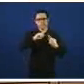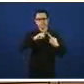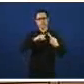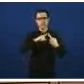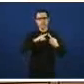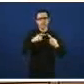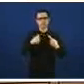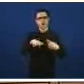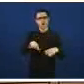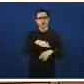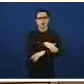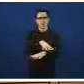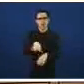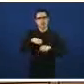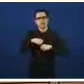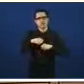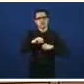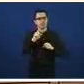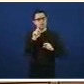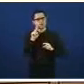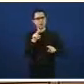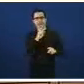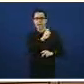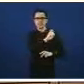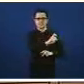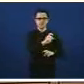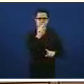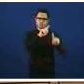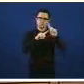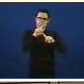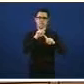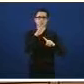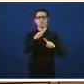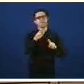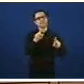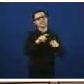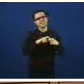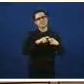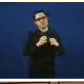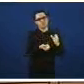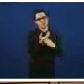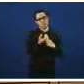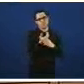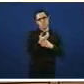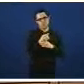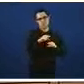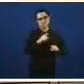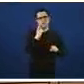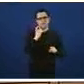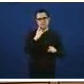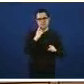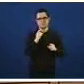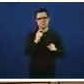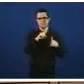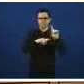chegamos ao goberno Advertir a preocupación por este tipo de productos financeiros E, en segundo lugar Actuar dentro